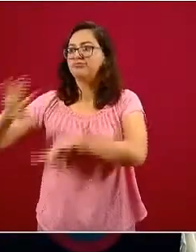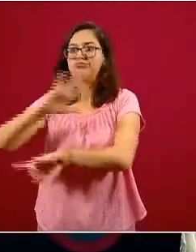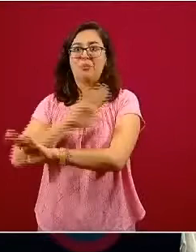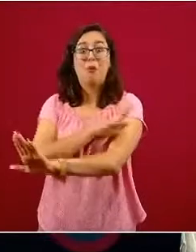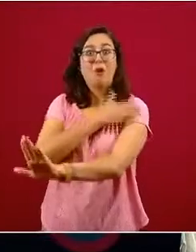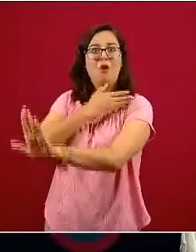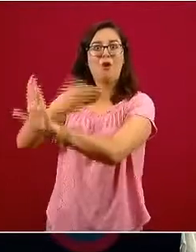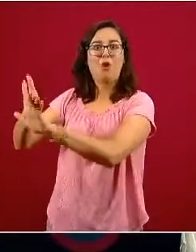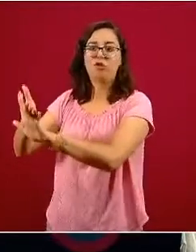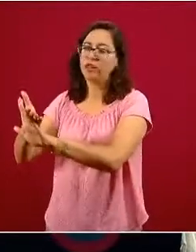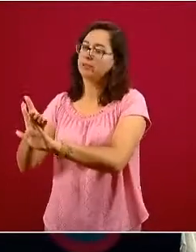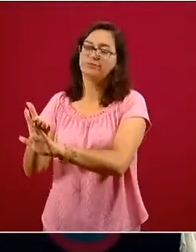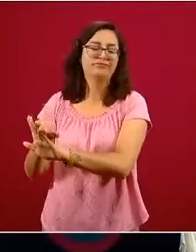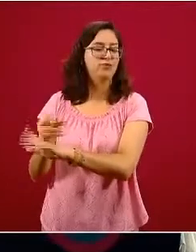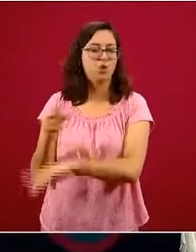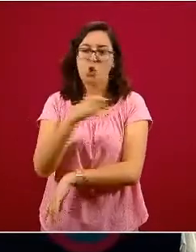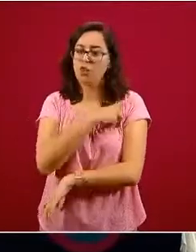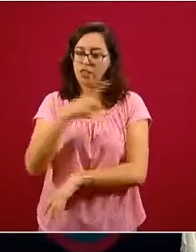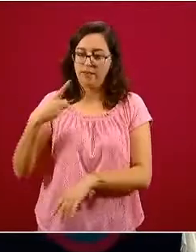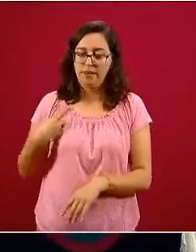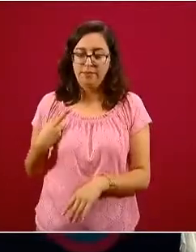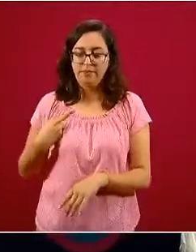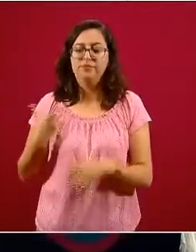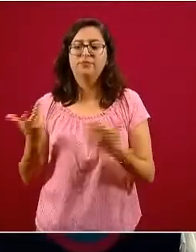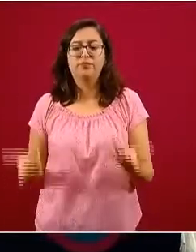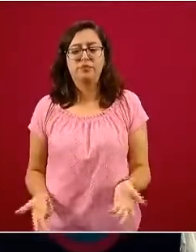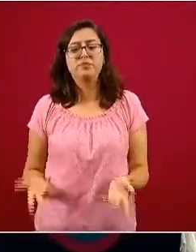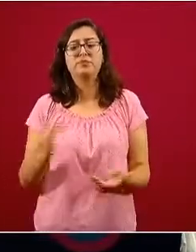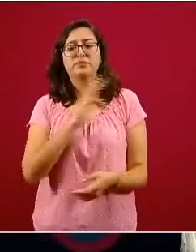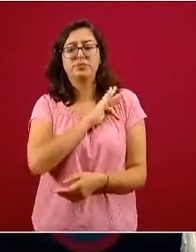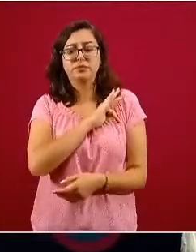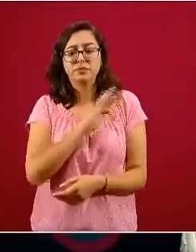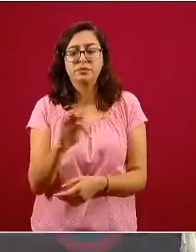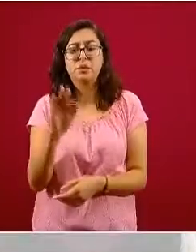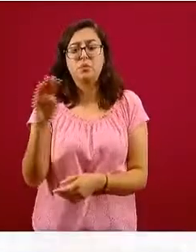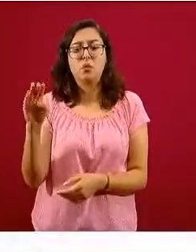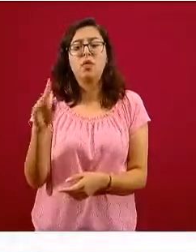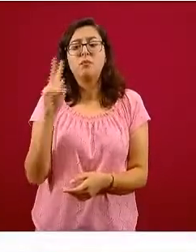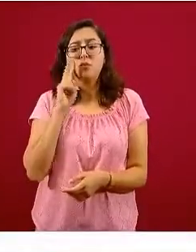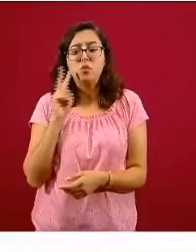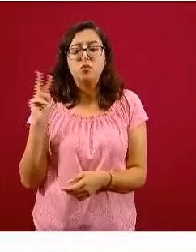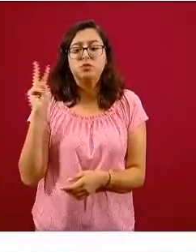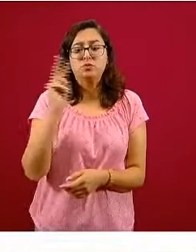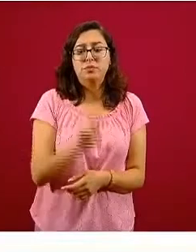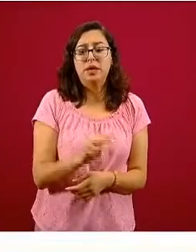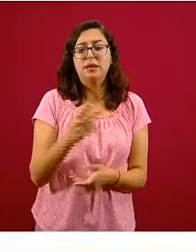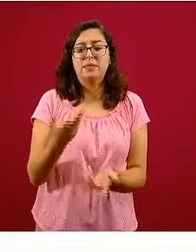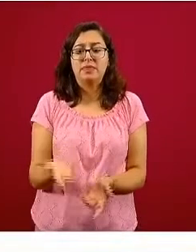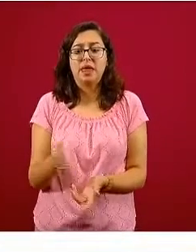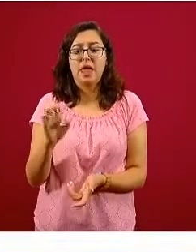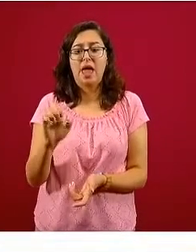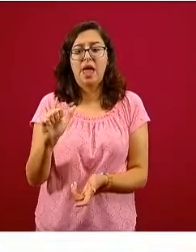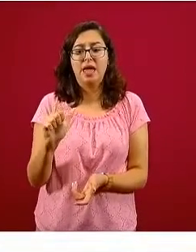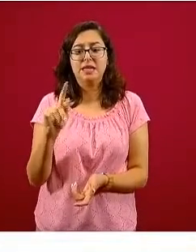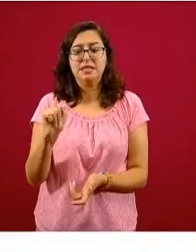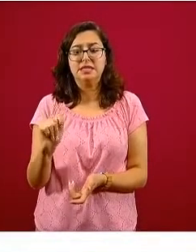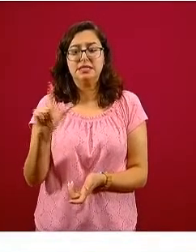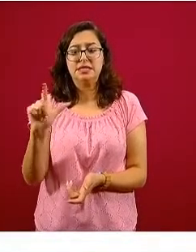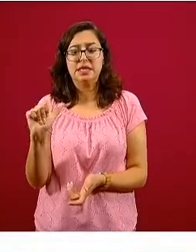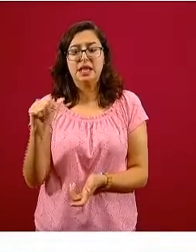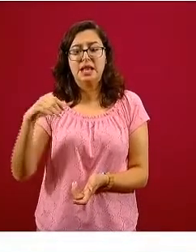hacen. De este lado vemos la dieta saludable y sostenible de Eat Lancet, que es una dieta que no solo es